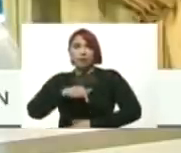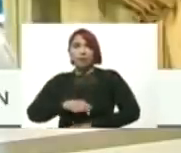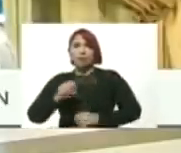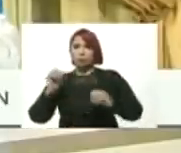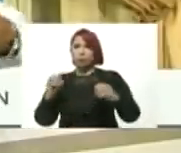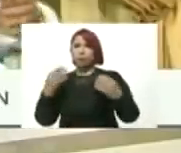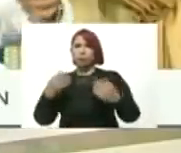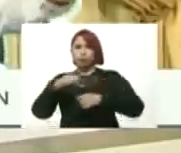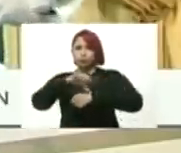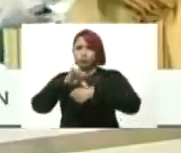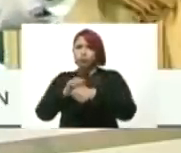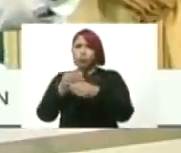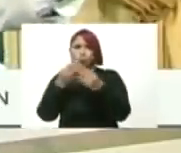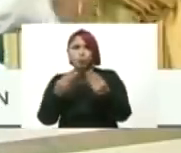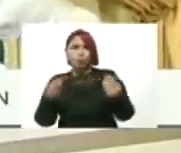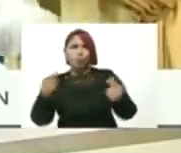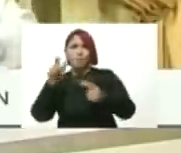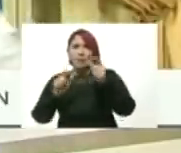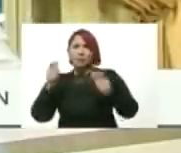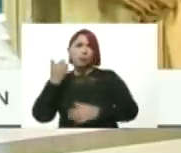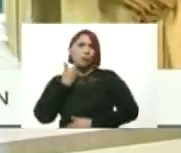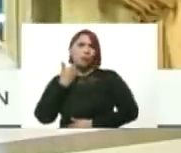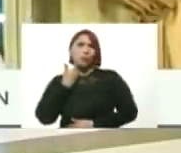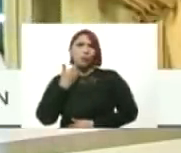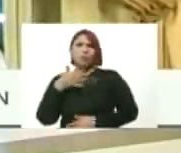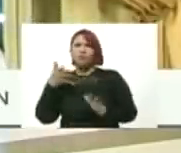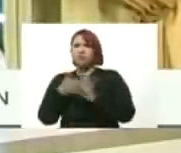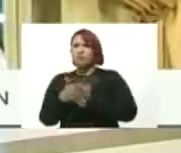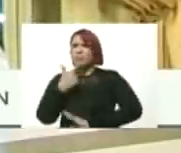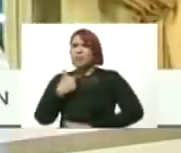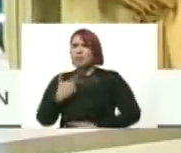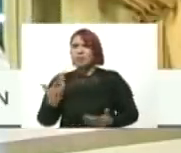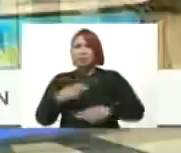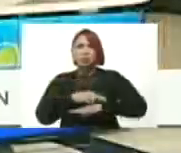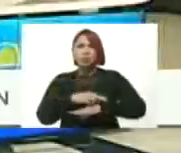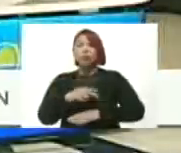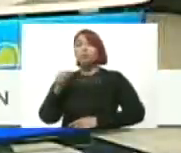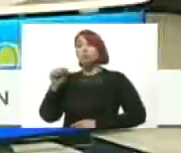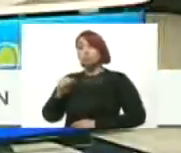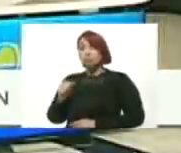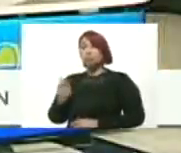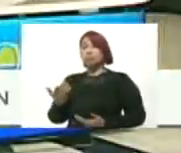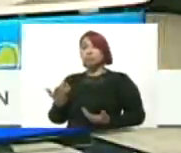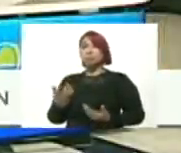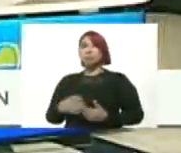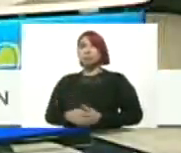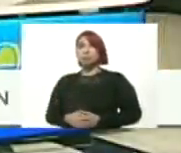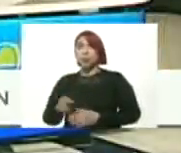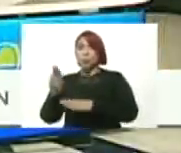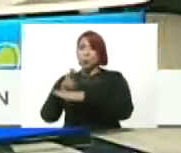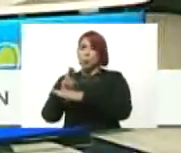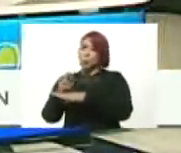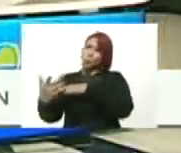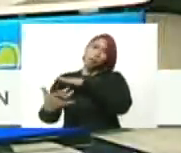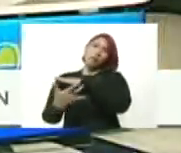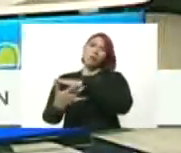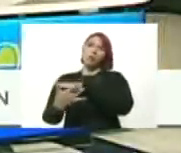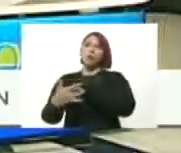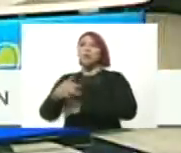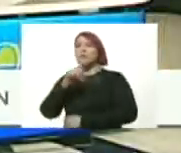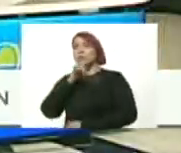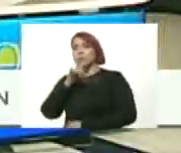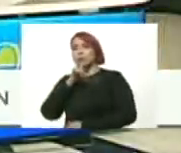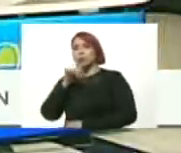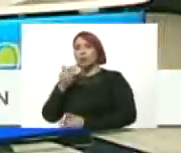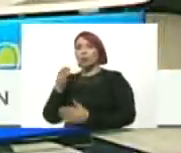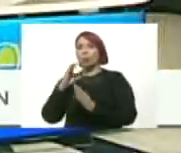paciente a curar un paciente que me dice el doctor ha logrado de todo esto sí sí presidente el uso de la tecnología de información y comunicación